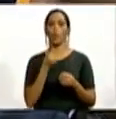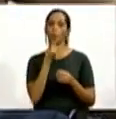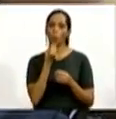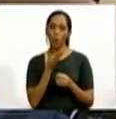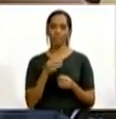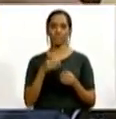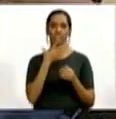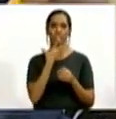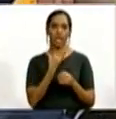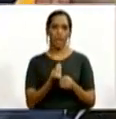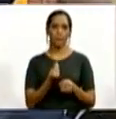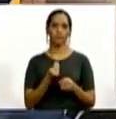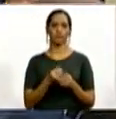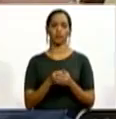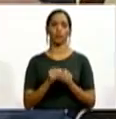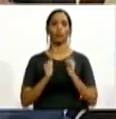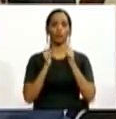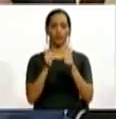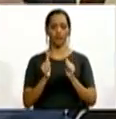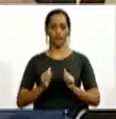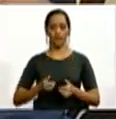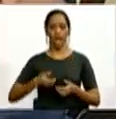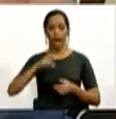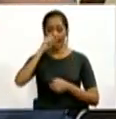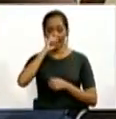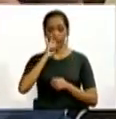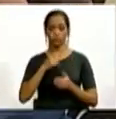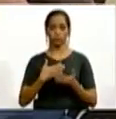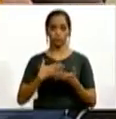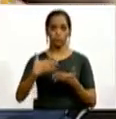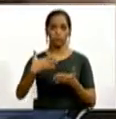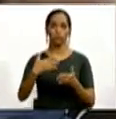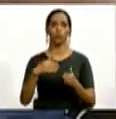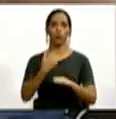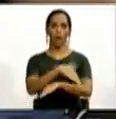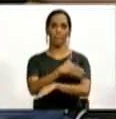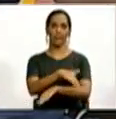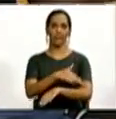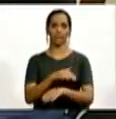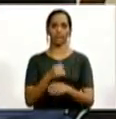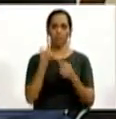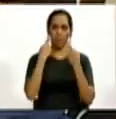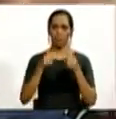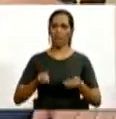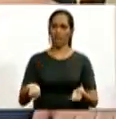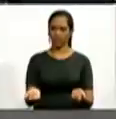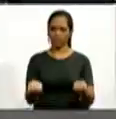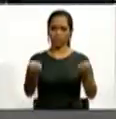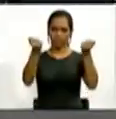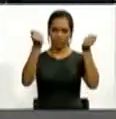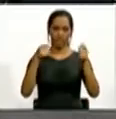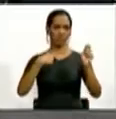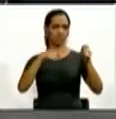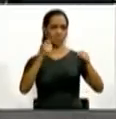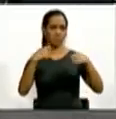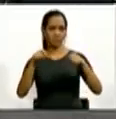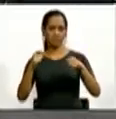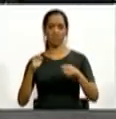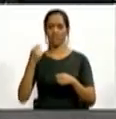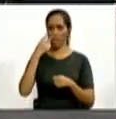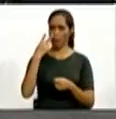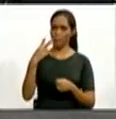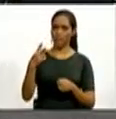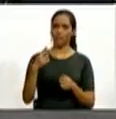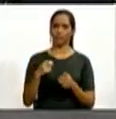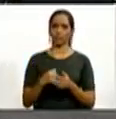diciembre, tuvimos un buen inicio de año y actualmente, bueno, uno va por la calle y ve reapertura de negocios. Hay una gente que está teniendo un buen viernes.